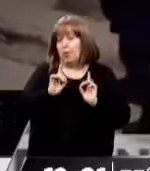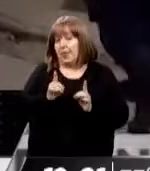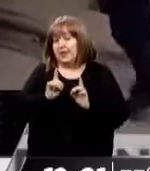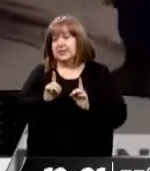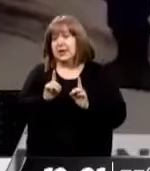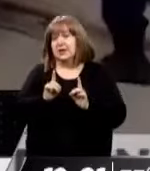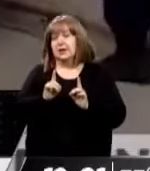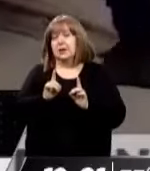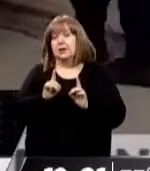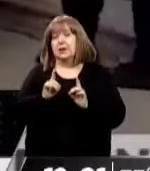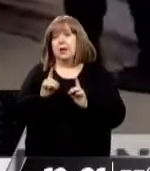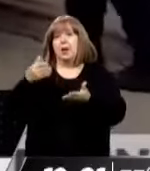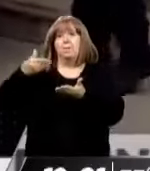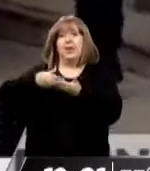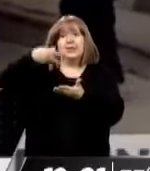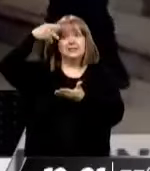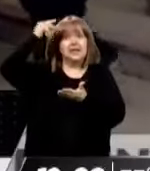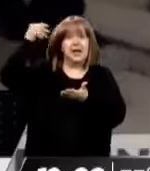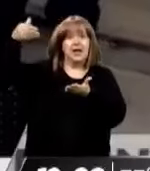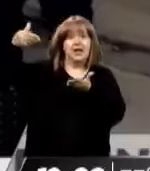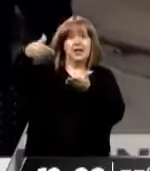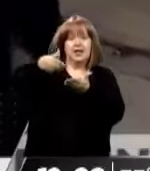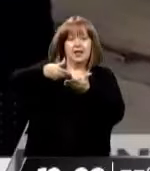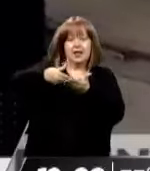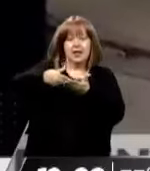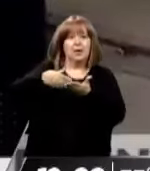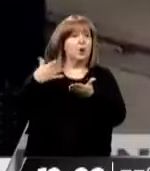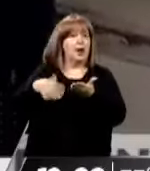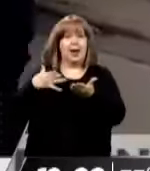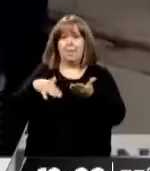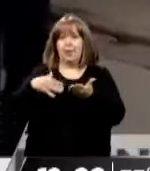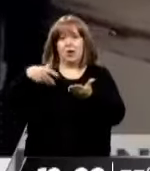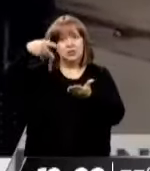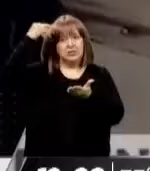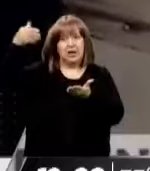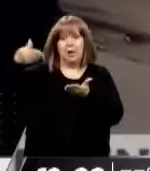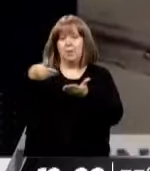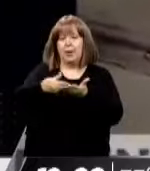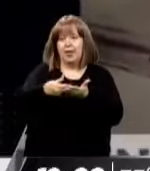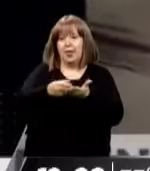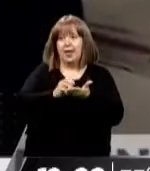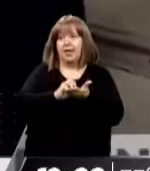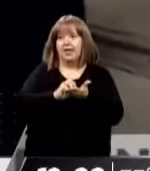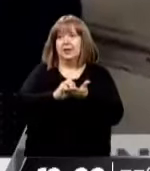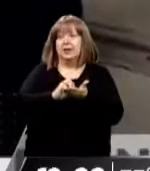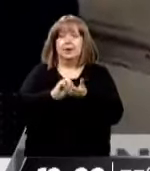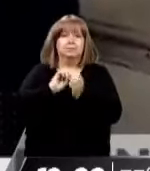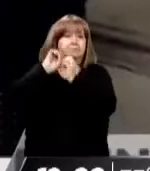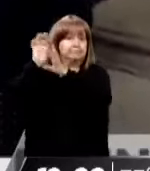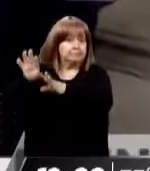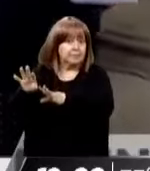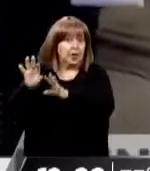la llegada de los pedidos o reclamos de Chile rápidamente, porque los plazos son cortos en este momento. Pero escuchemos lo que decía la gobernadora, quien